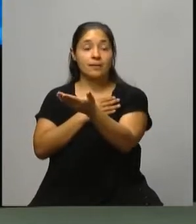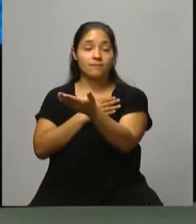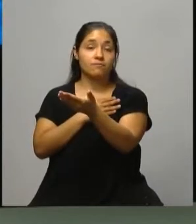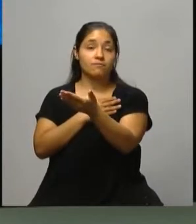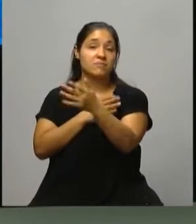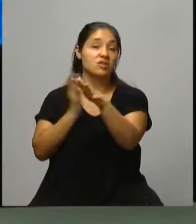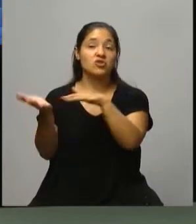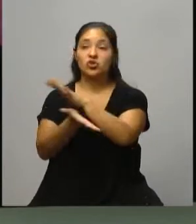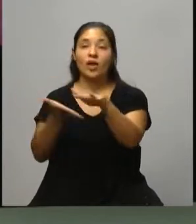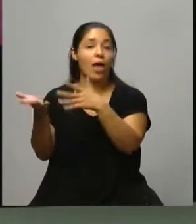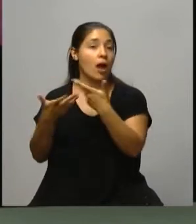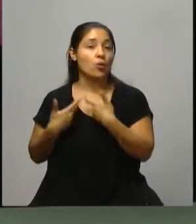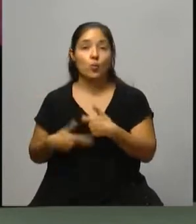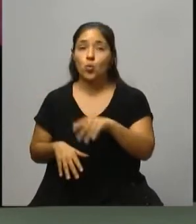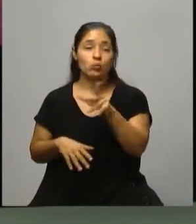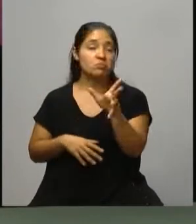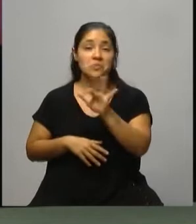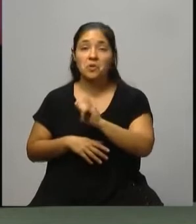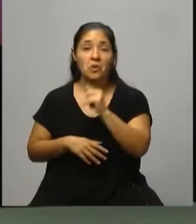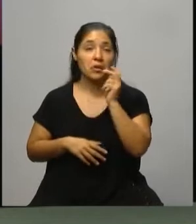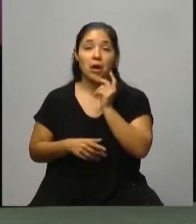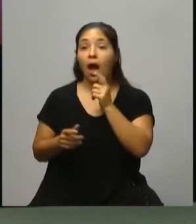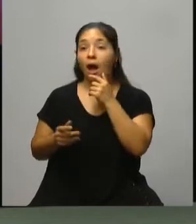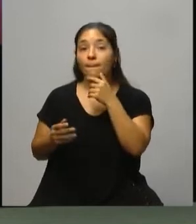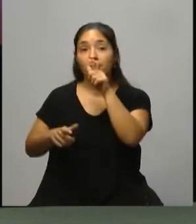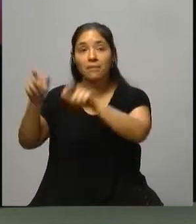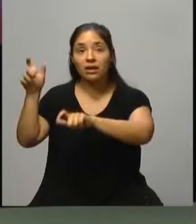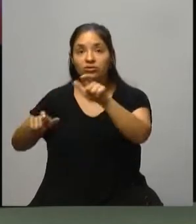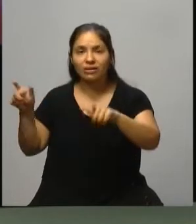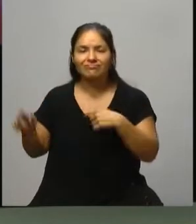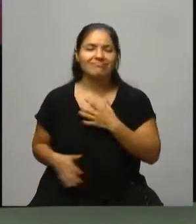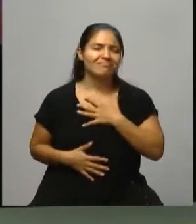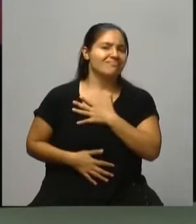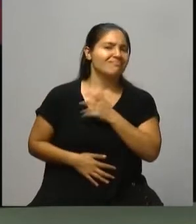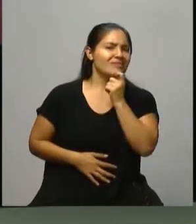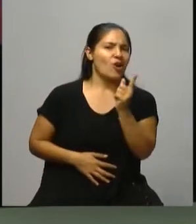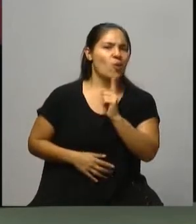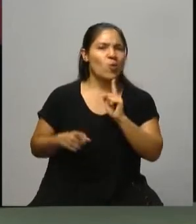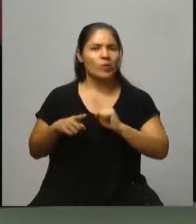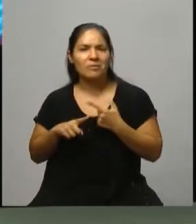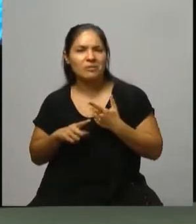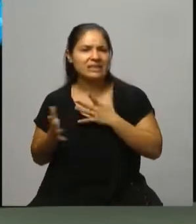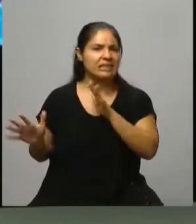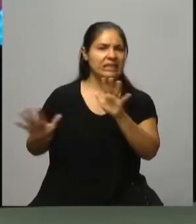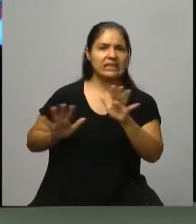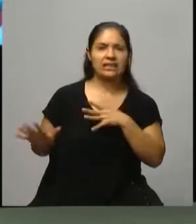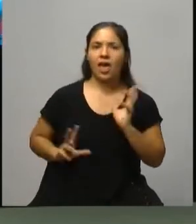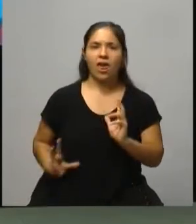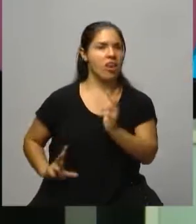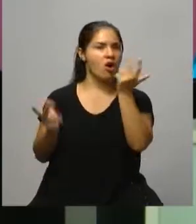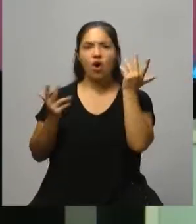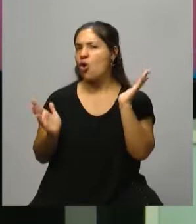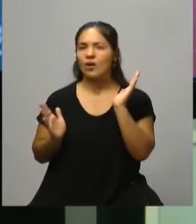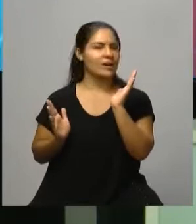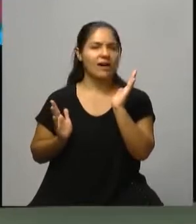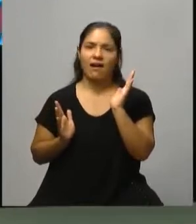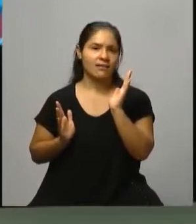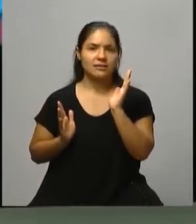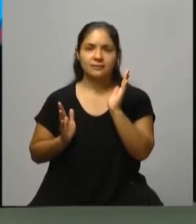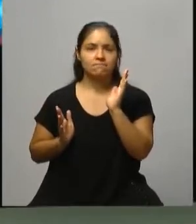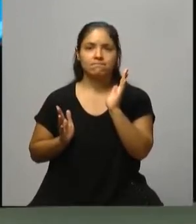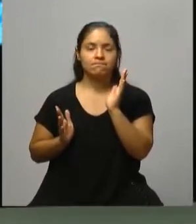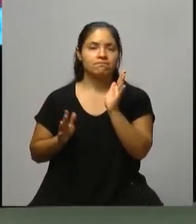sociales, pero sin embargo está haciendo. Y Marcelino ha tenido mucha polémica con el tema de la reina, el